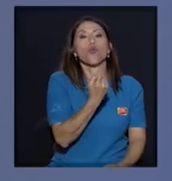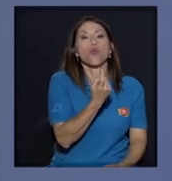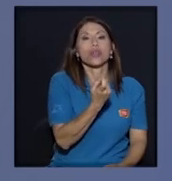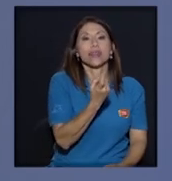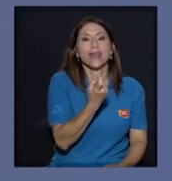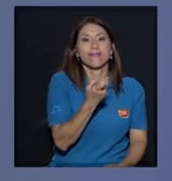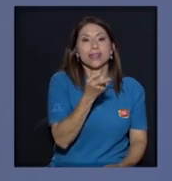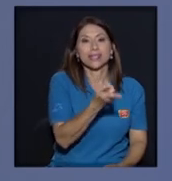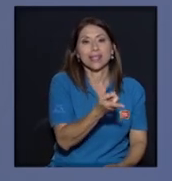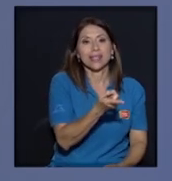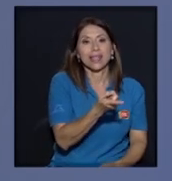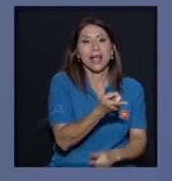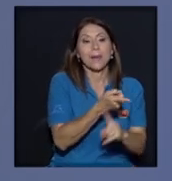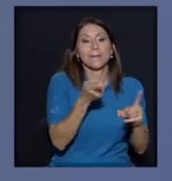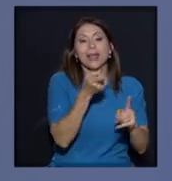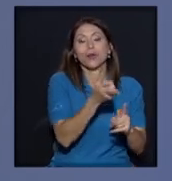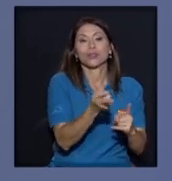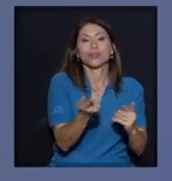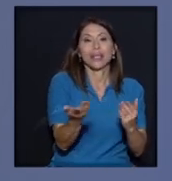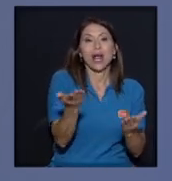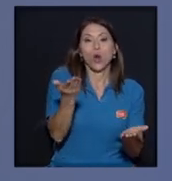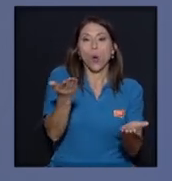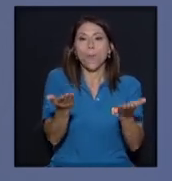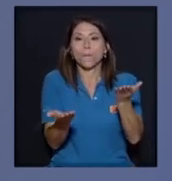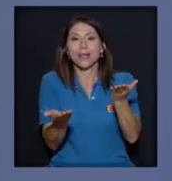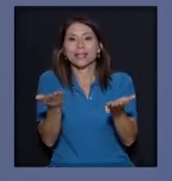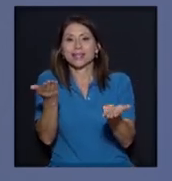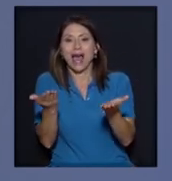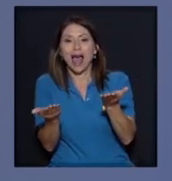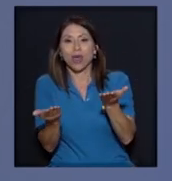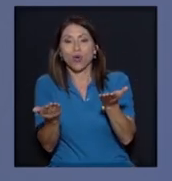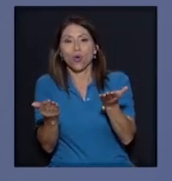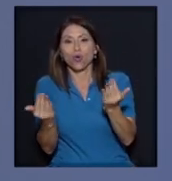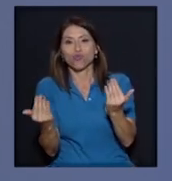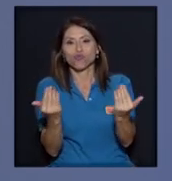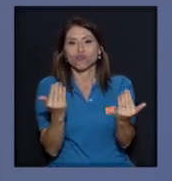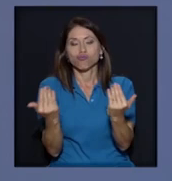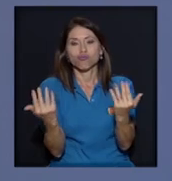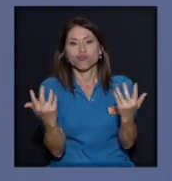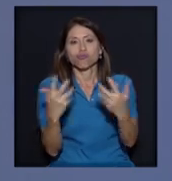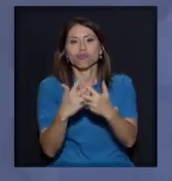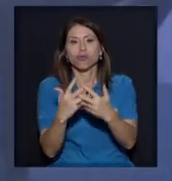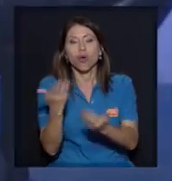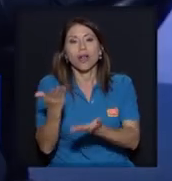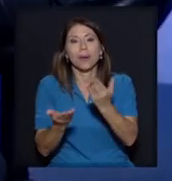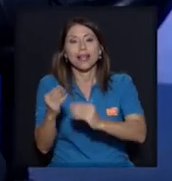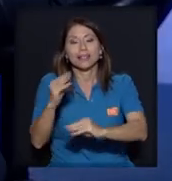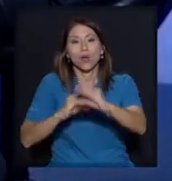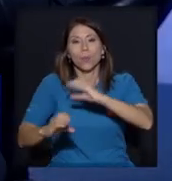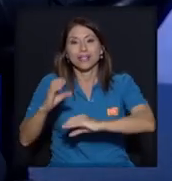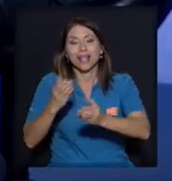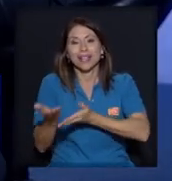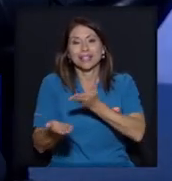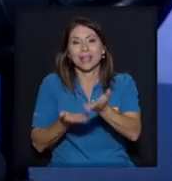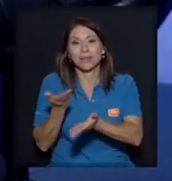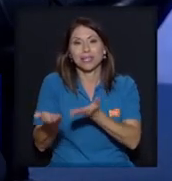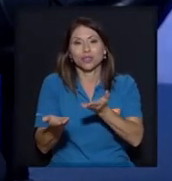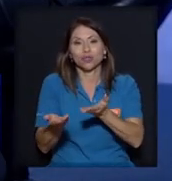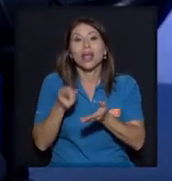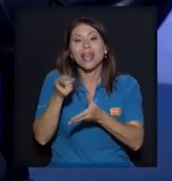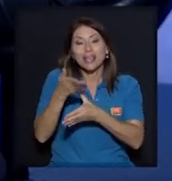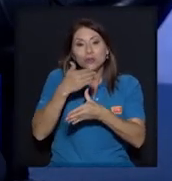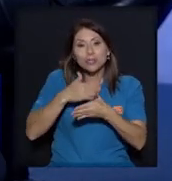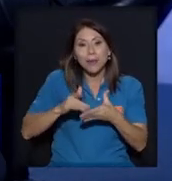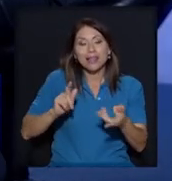más que compensado por el balance comercial en servicios. Y esto es parte de la transformación productiva